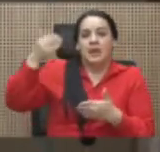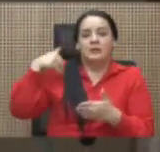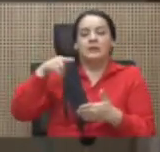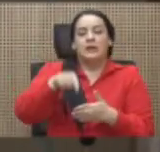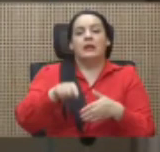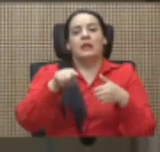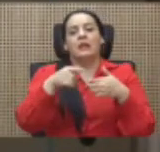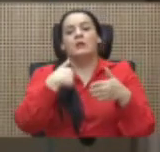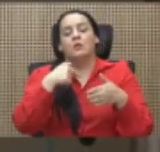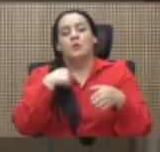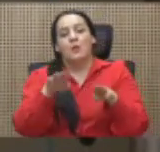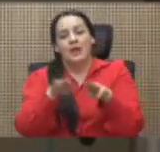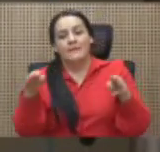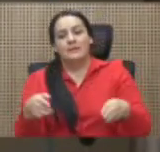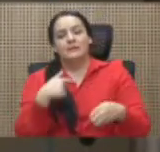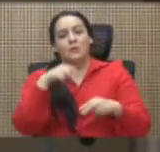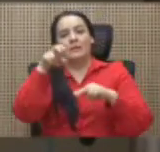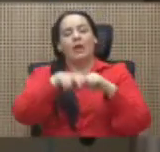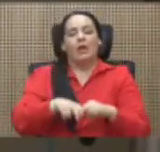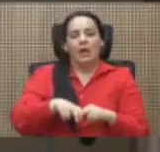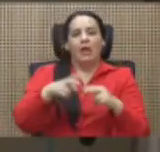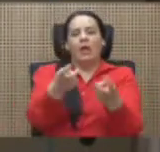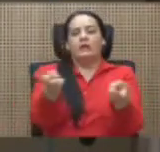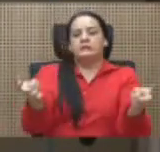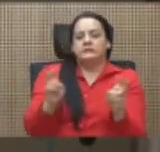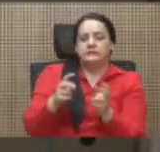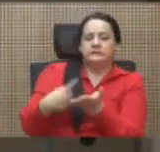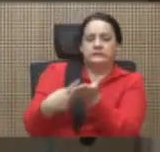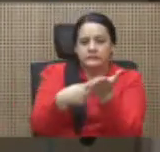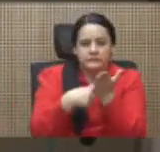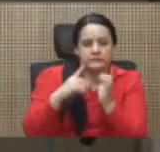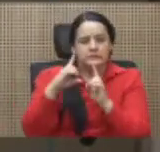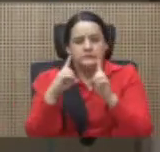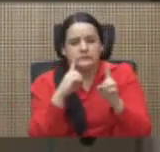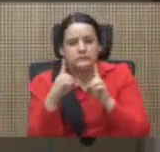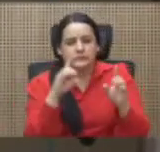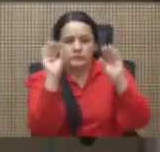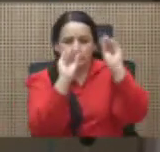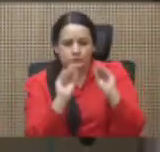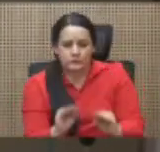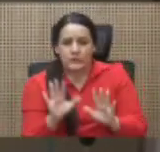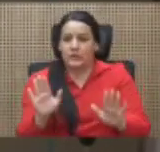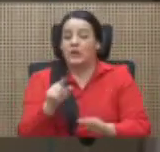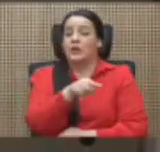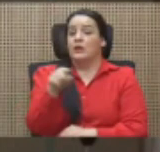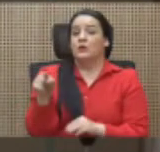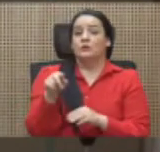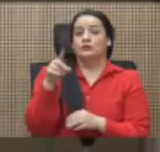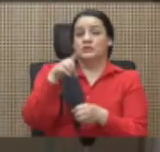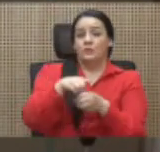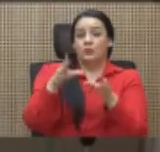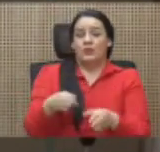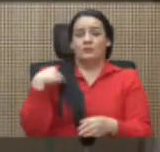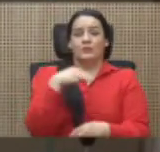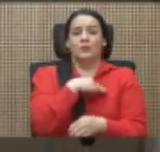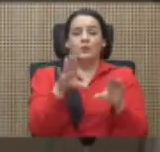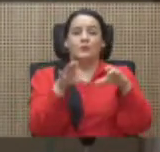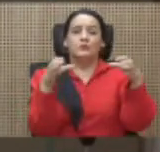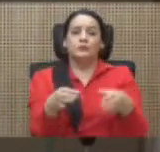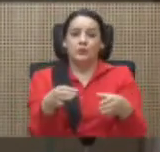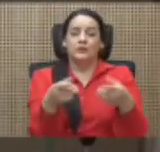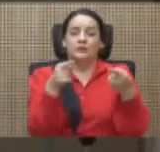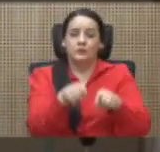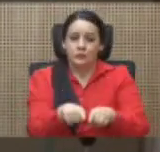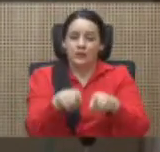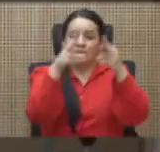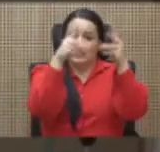me he sentado a dialogar, a intentar construir, y los diputados miembros de la Comisión de Asuntos Hacendarios son testigos.